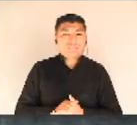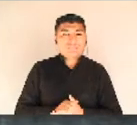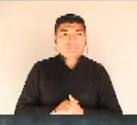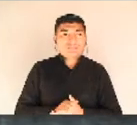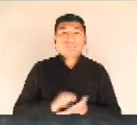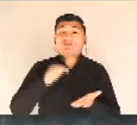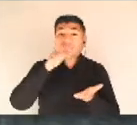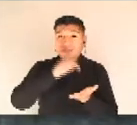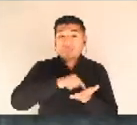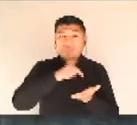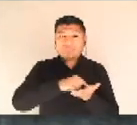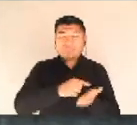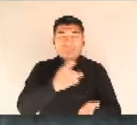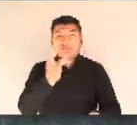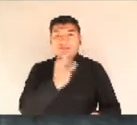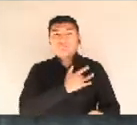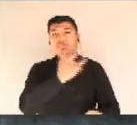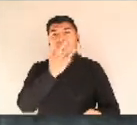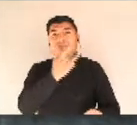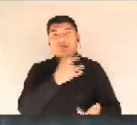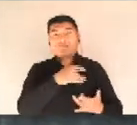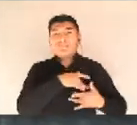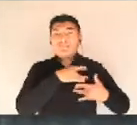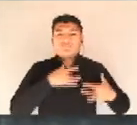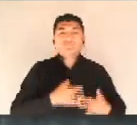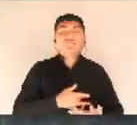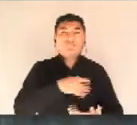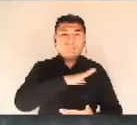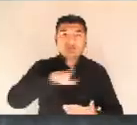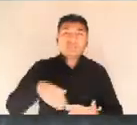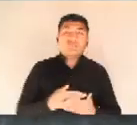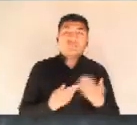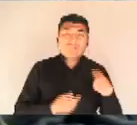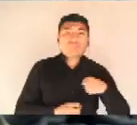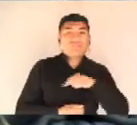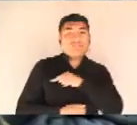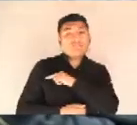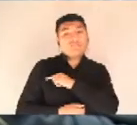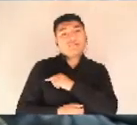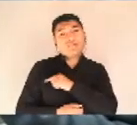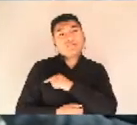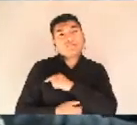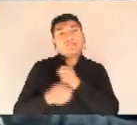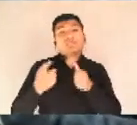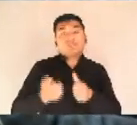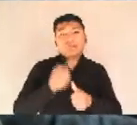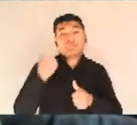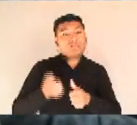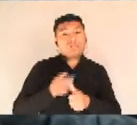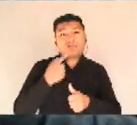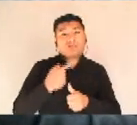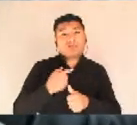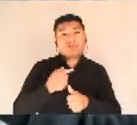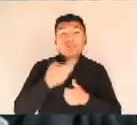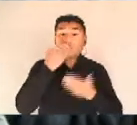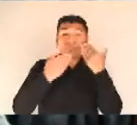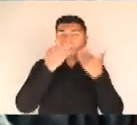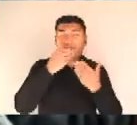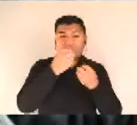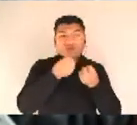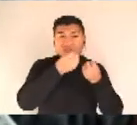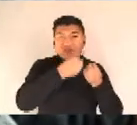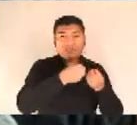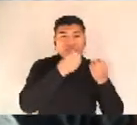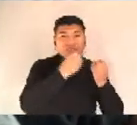eso debe tocarnos al corazón a todos nosotros primero no desperdiciar la comida